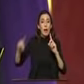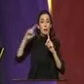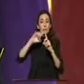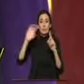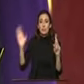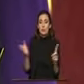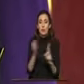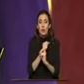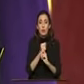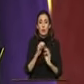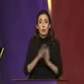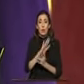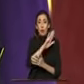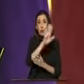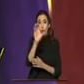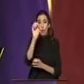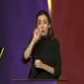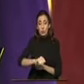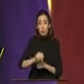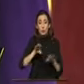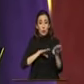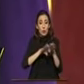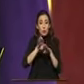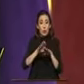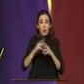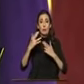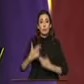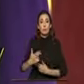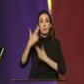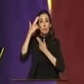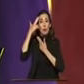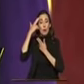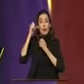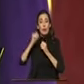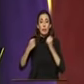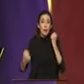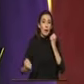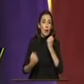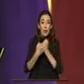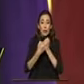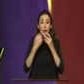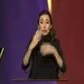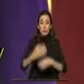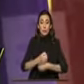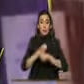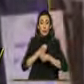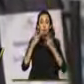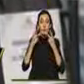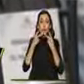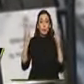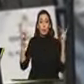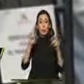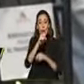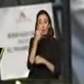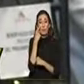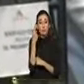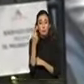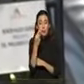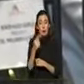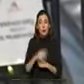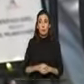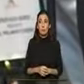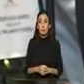el marco de sus competencias, las Fuerzas Armadas apoyarán actividades de seguridad pública, como lo hemos comprobado en estos